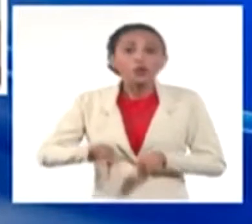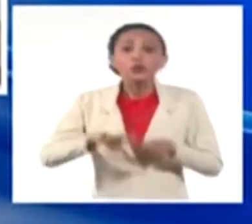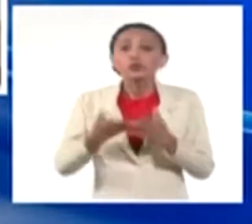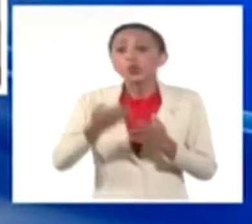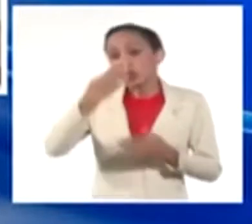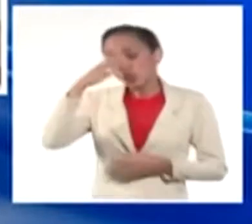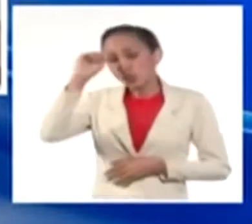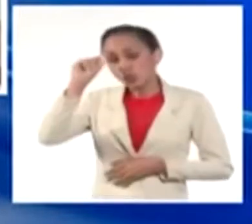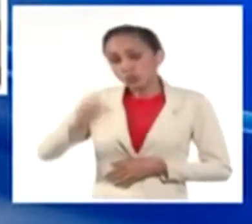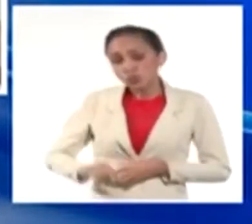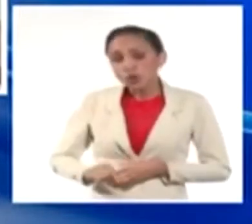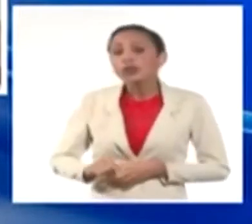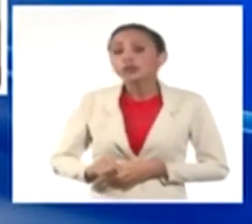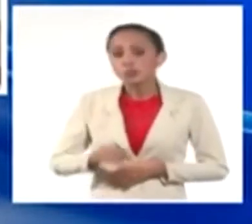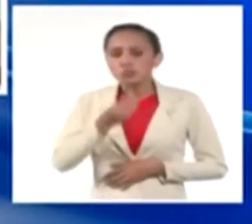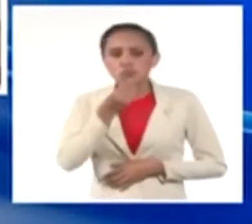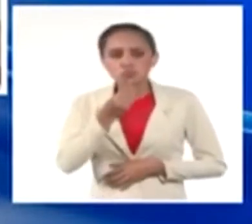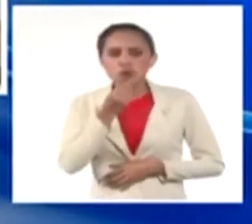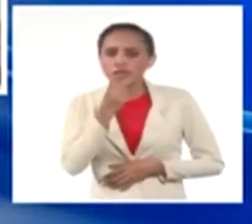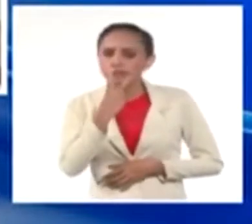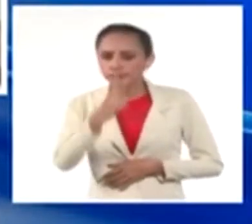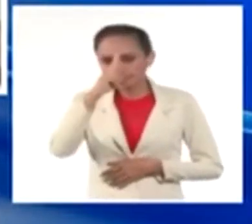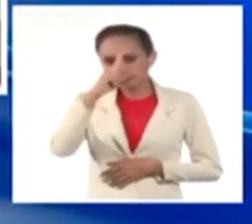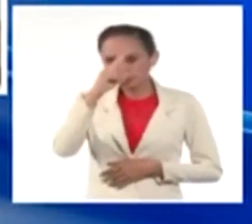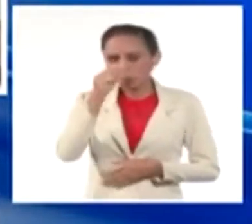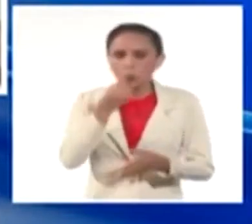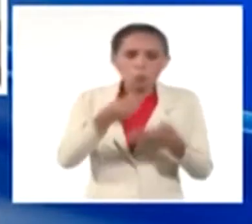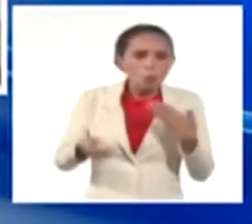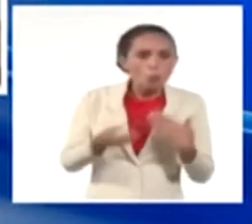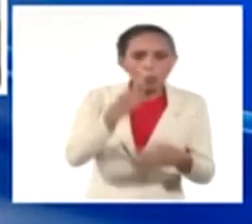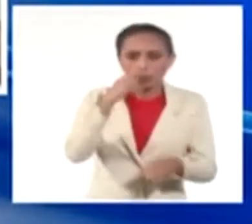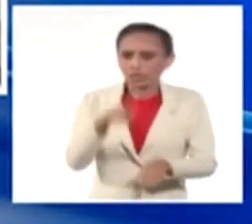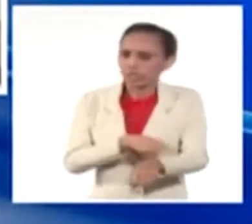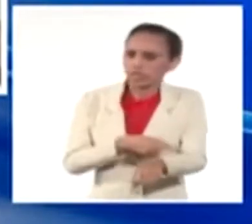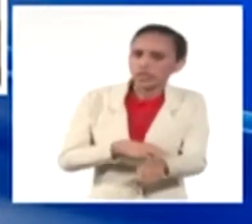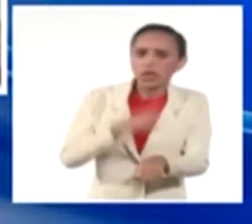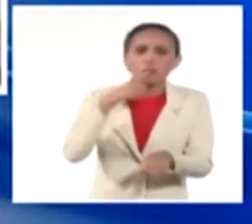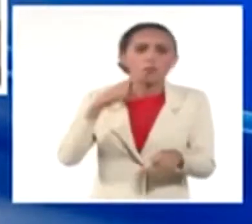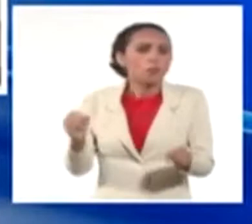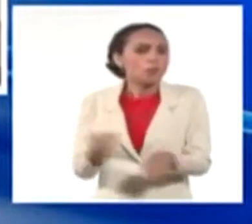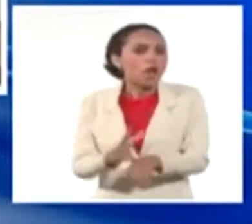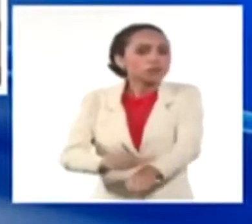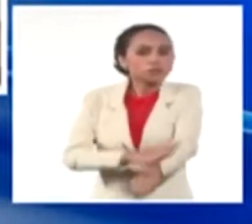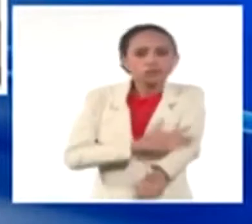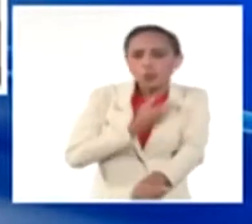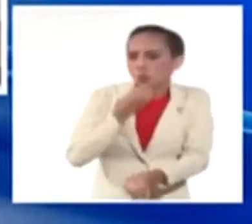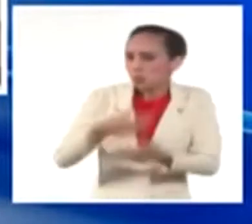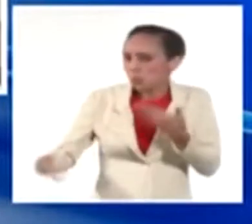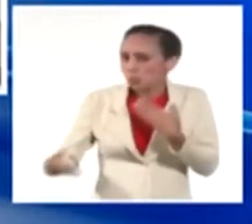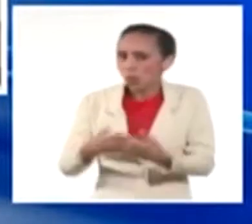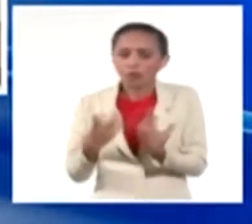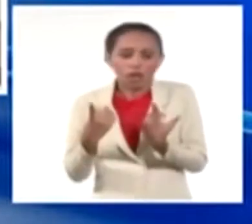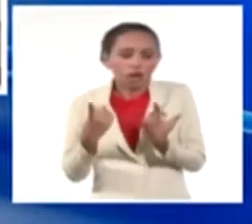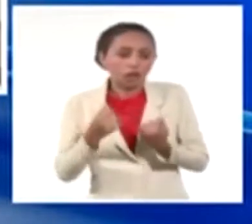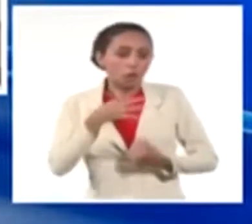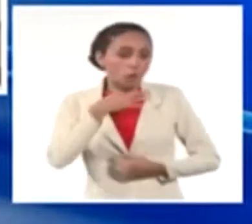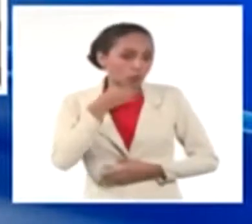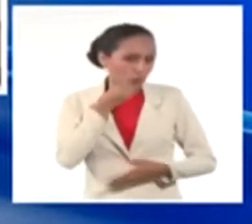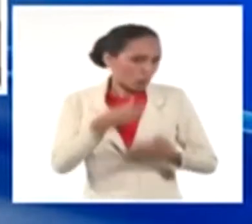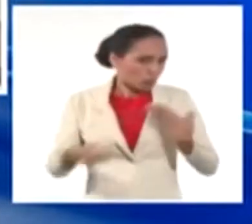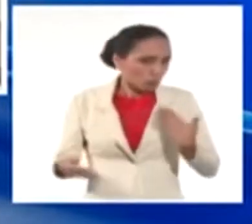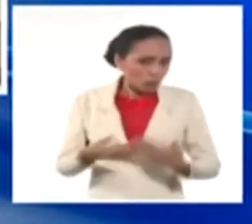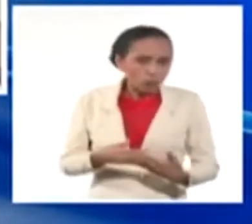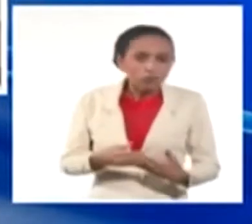los cubanos, sin distinción de raza, género y estatus social y económico, se destinan